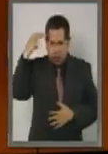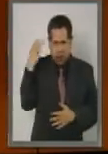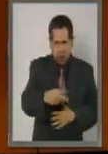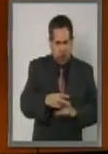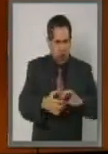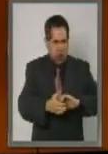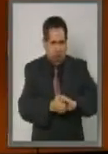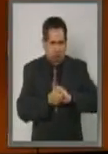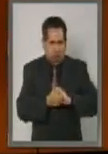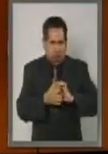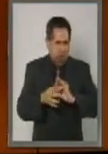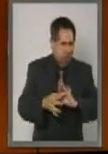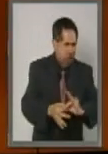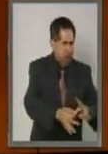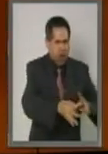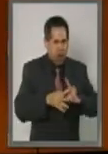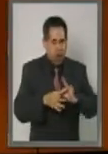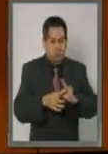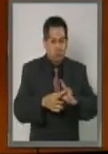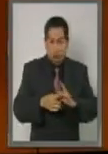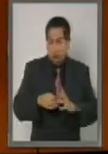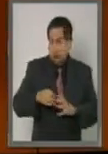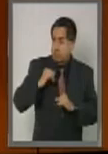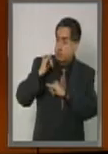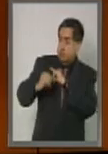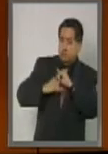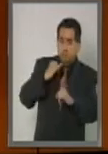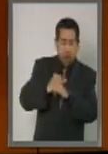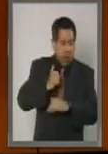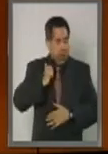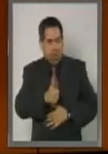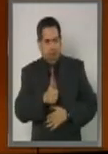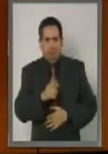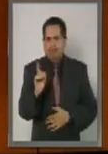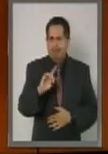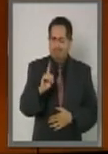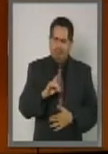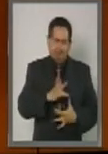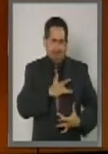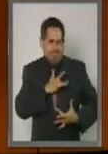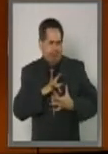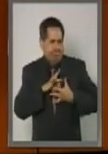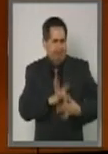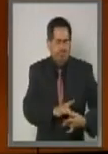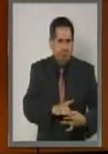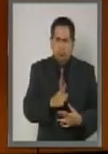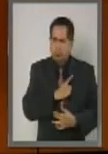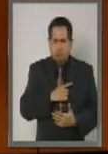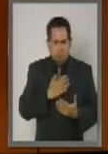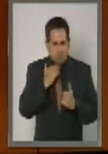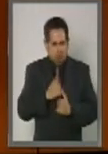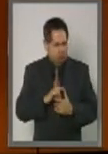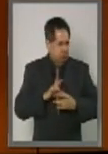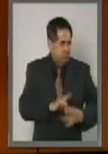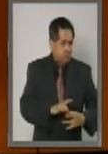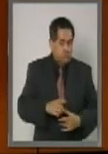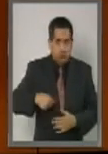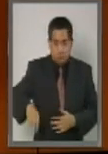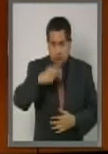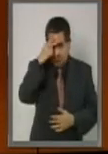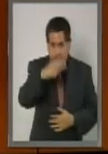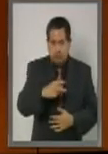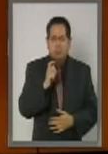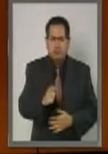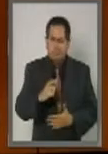quedó acreditado que México no está solo en la comunidad internacional. México y los mexicanos contamos con el